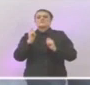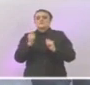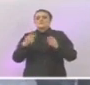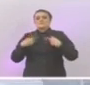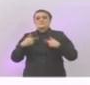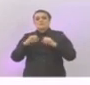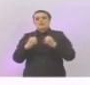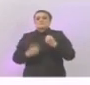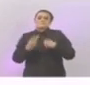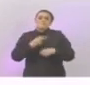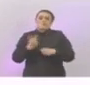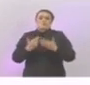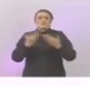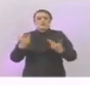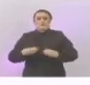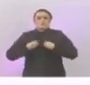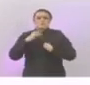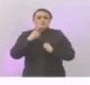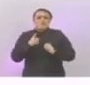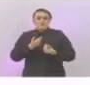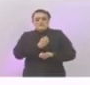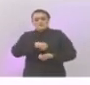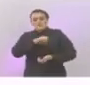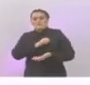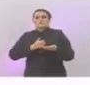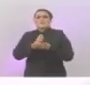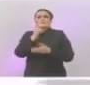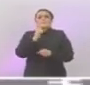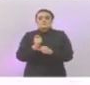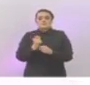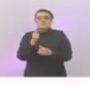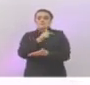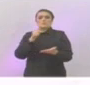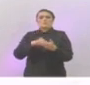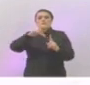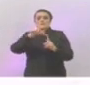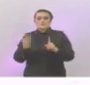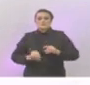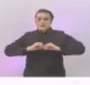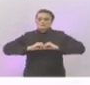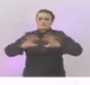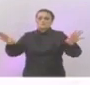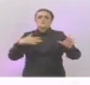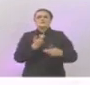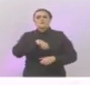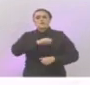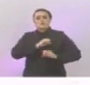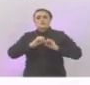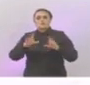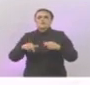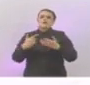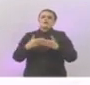sociales. El acceso a los servicios de salud, donde somos el primer lugar nacional en cobertura. En seguridad